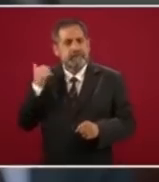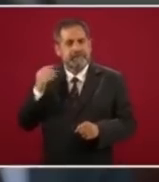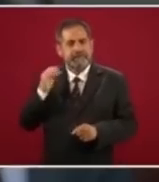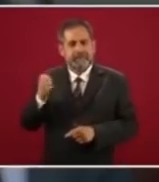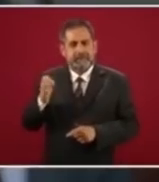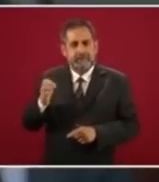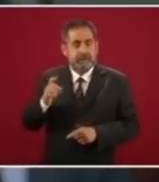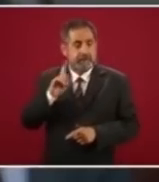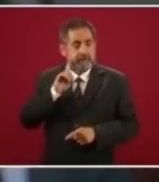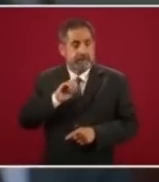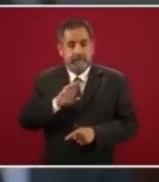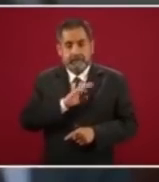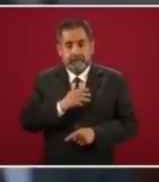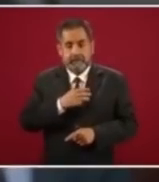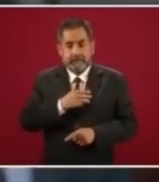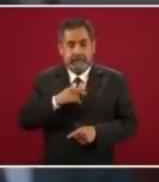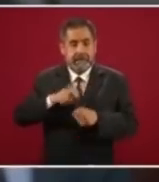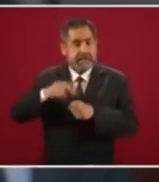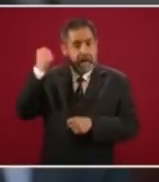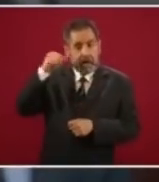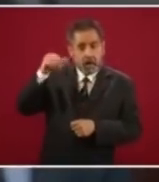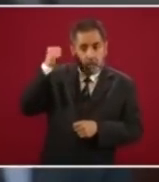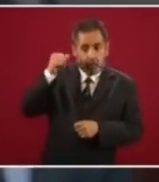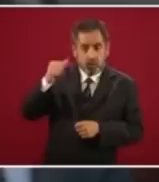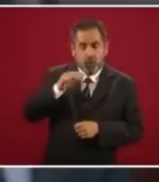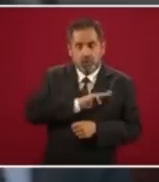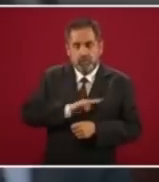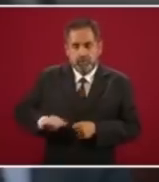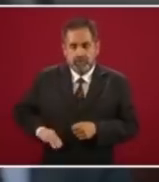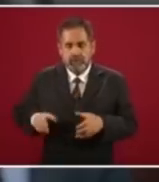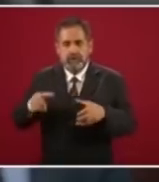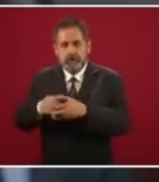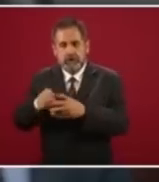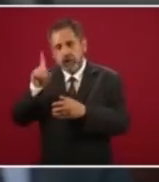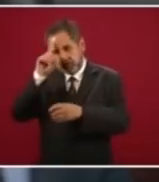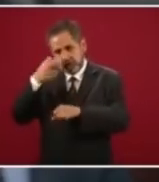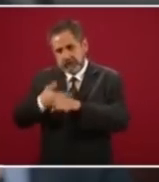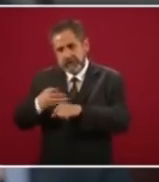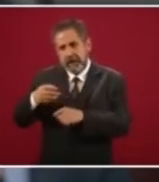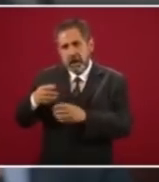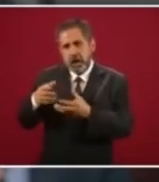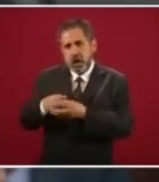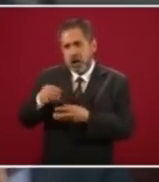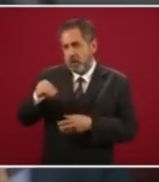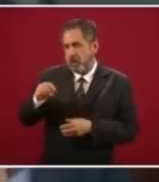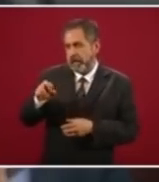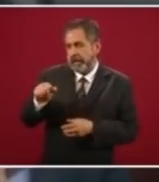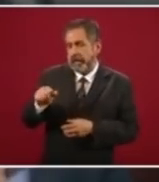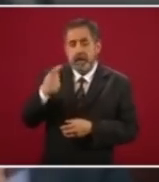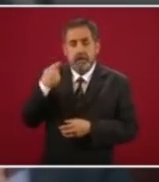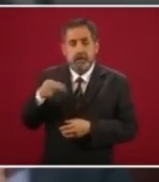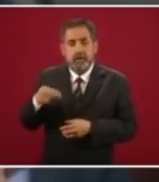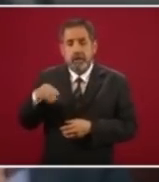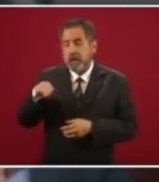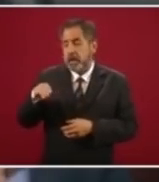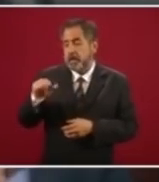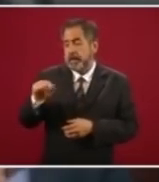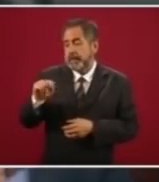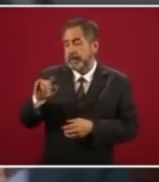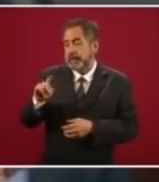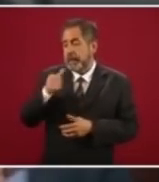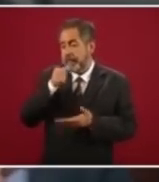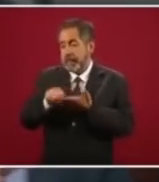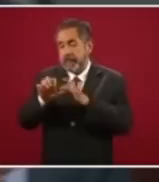la presidenta municipal suplente de Acapulco y consejera de Morena, Matilde Testa, envió un documento a usted y a casi